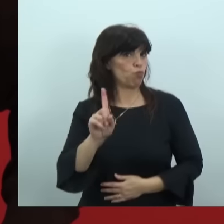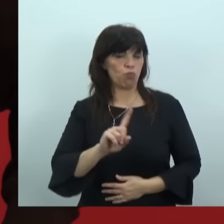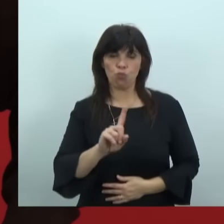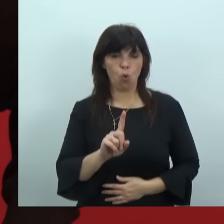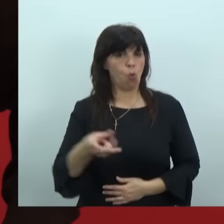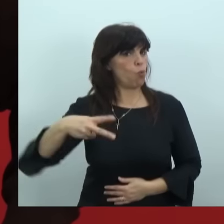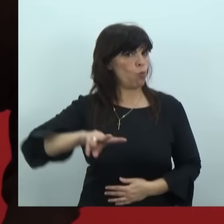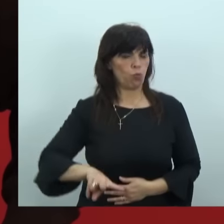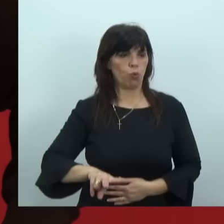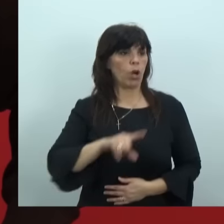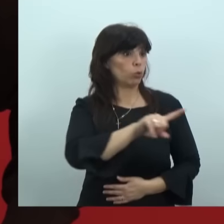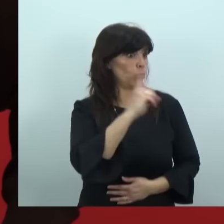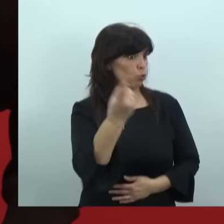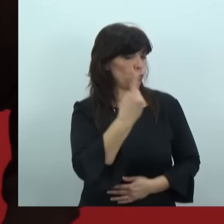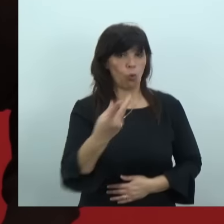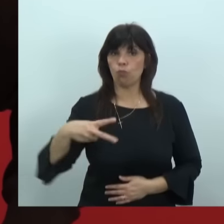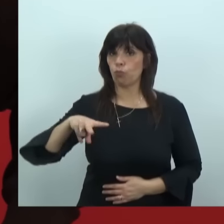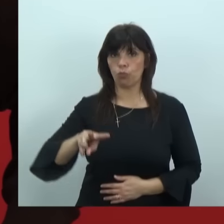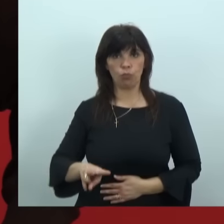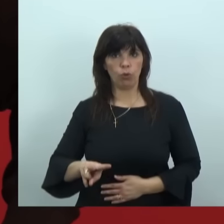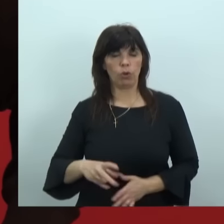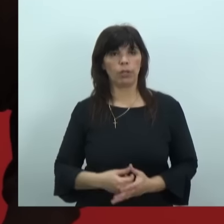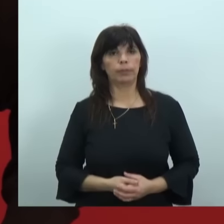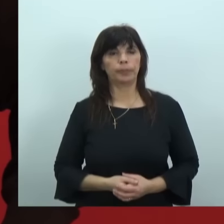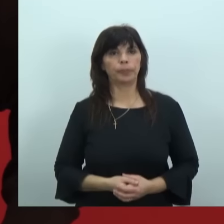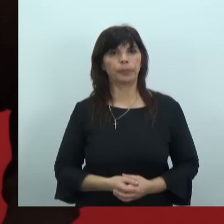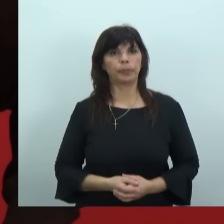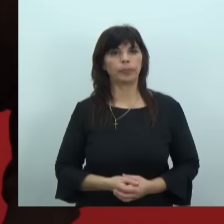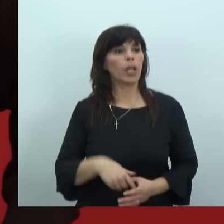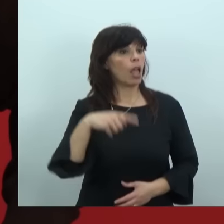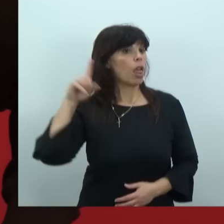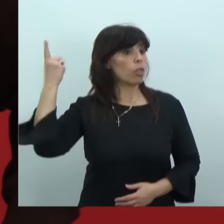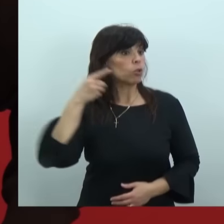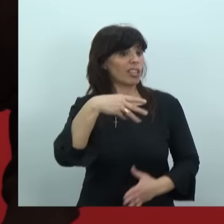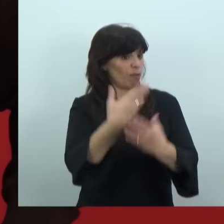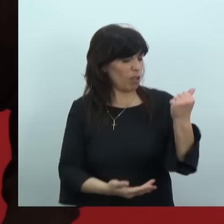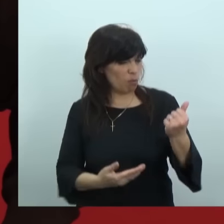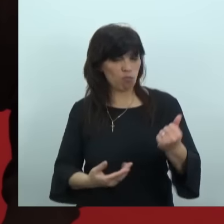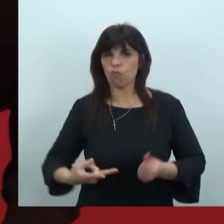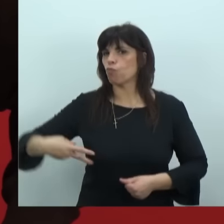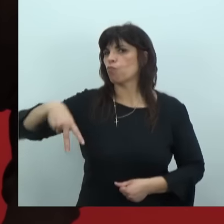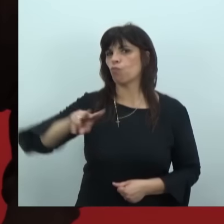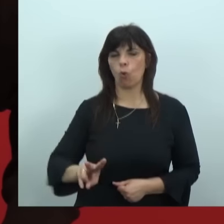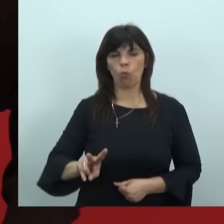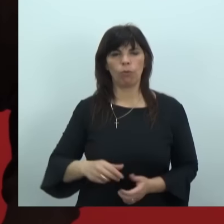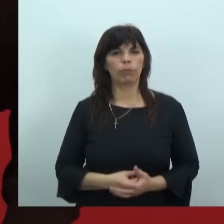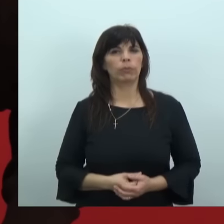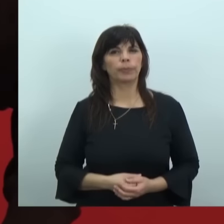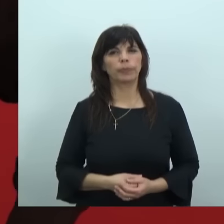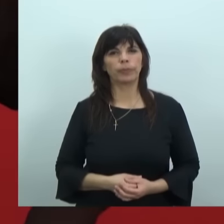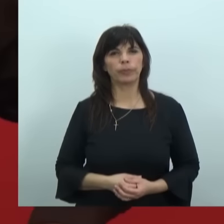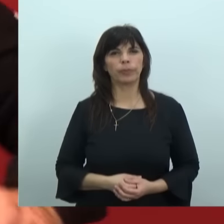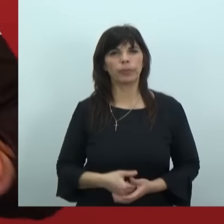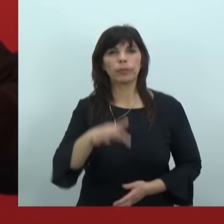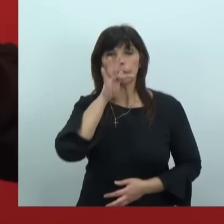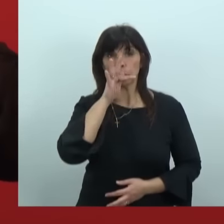jamás te va a dejar solo. ¿Has oído? Nunca te va a fallar y nunca te va a dejar solo.